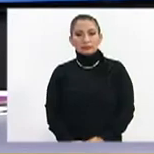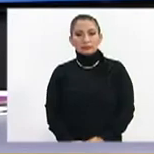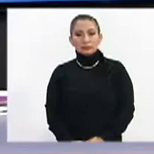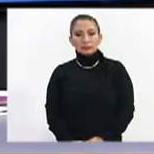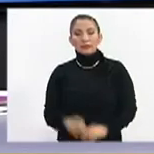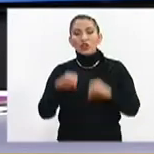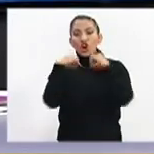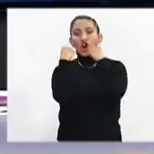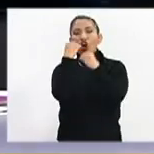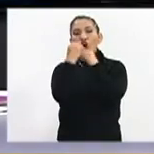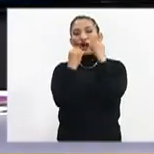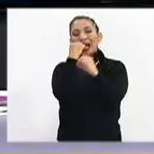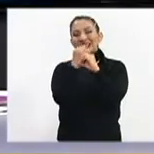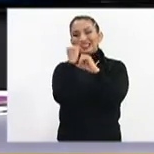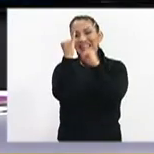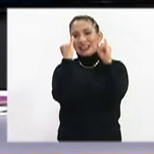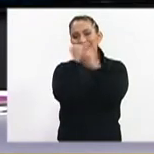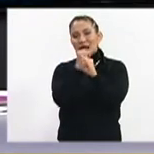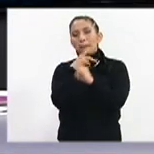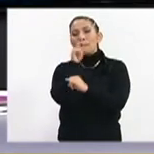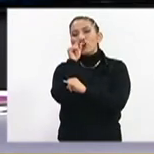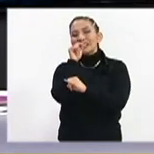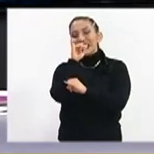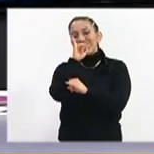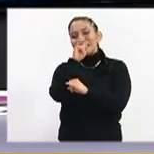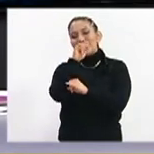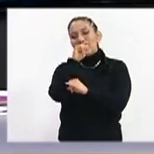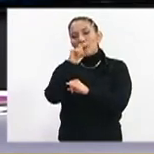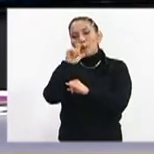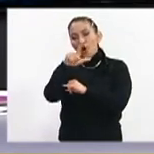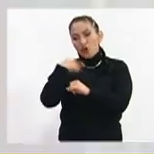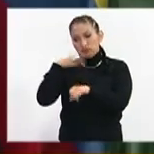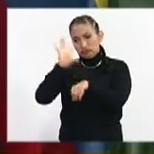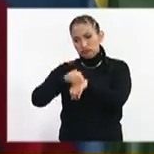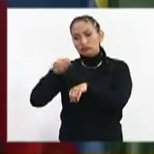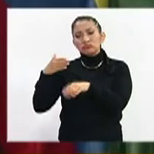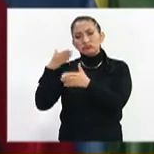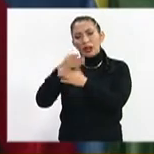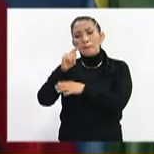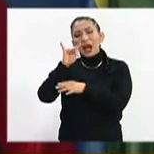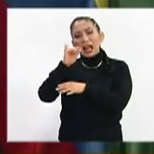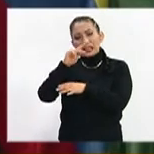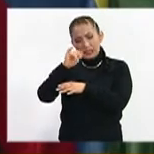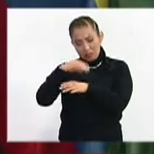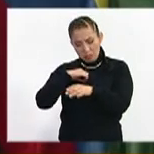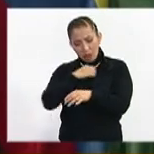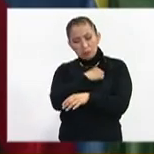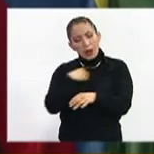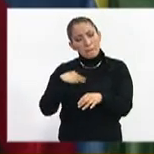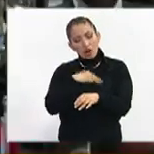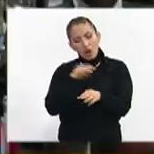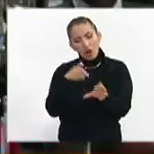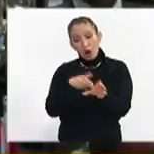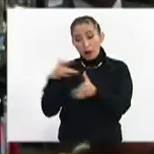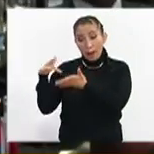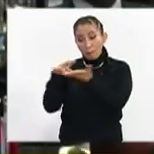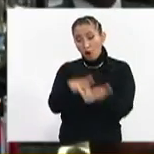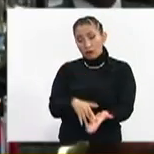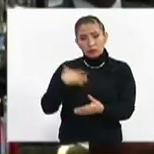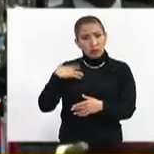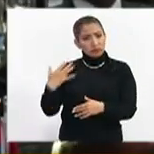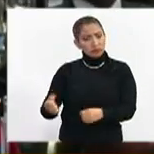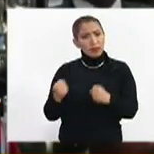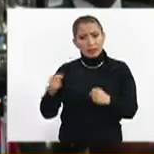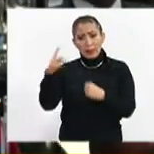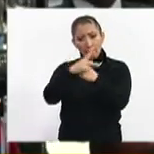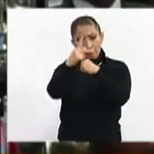La Organización Internacional de Policía Criminal, la Interpol, aprobó el ingreso de Palestina en este organismo con un apoyo arrollador